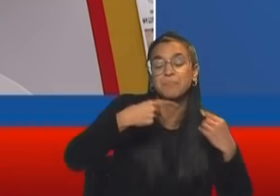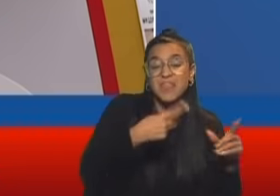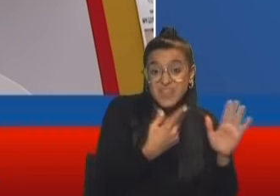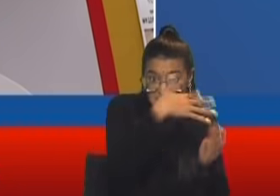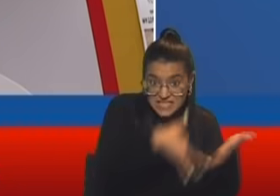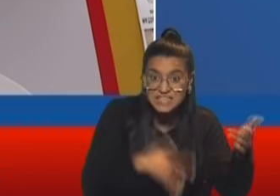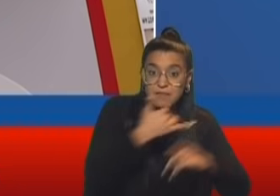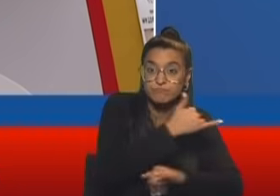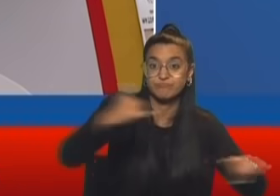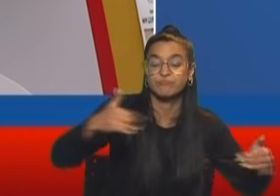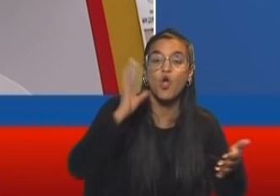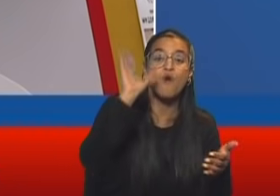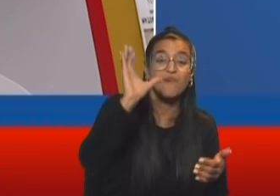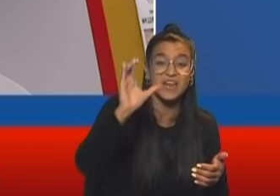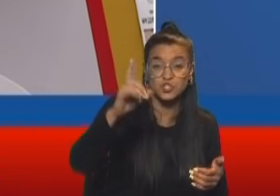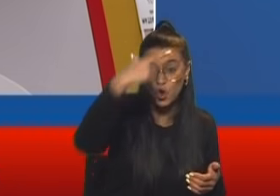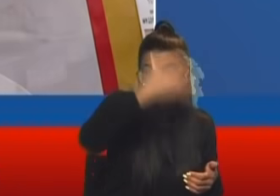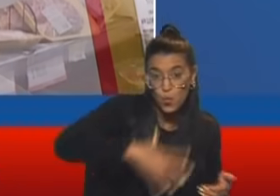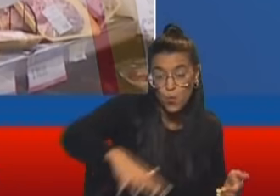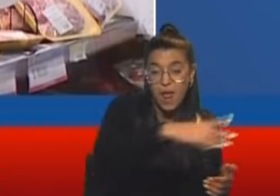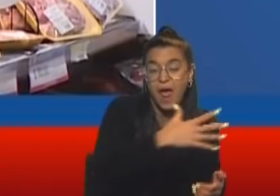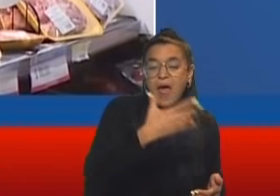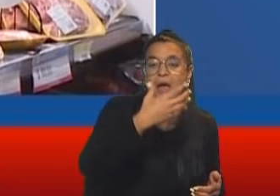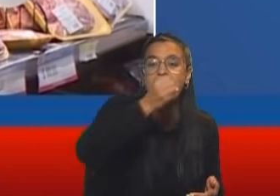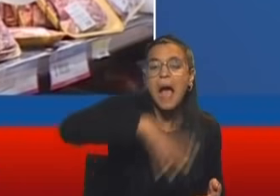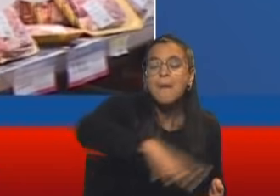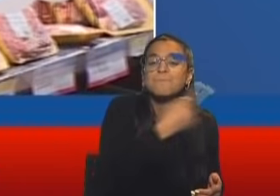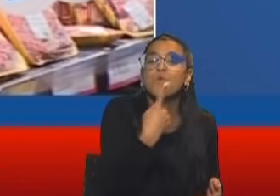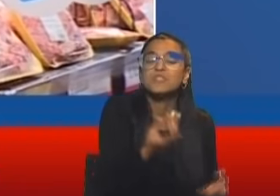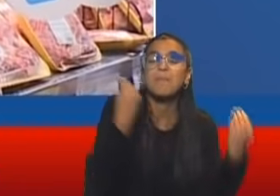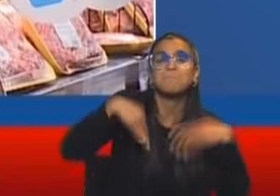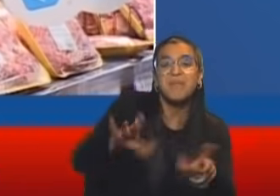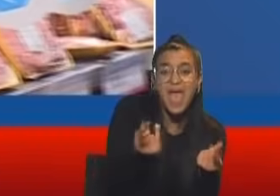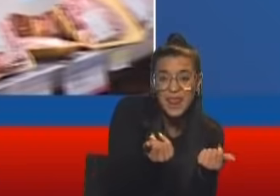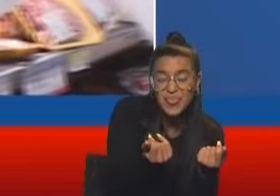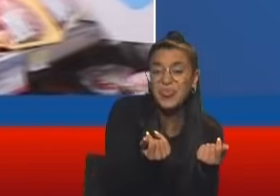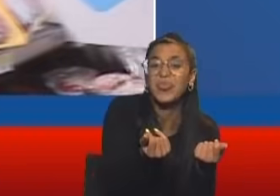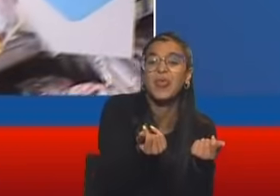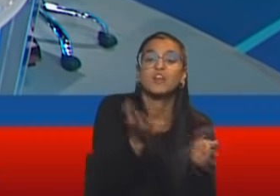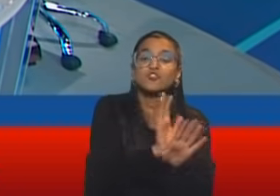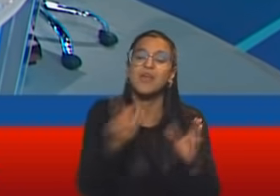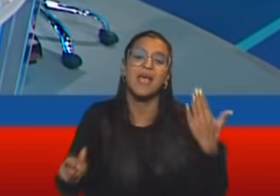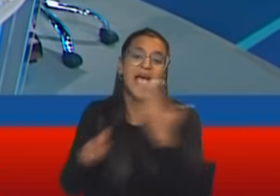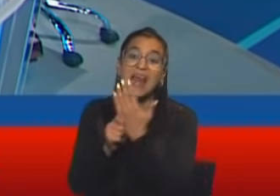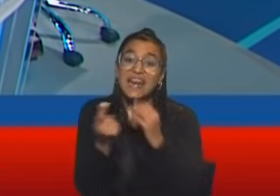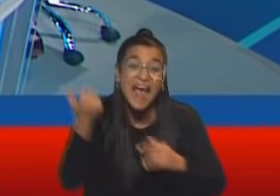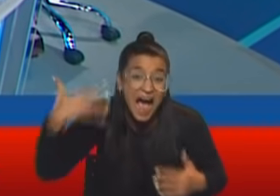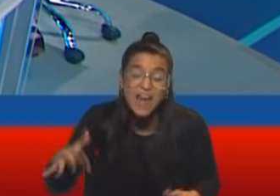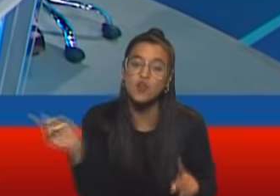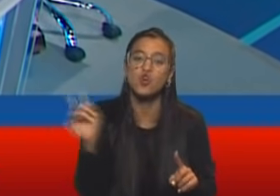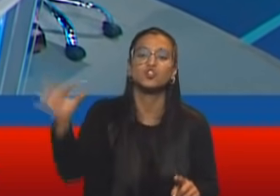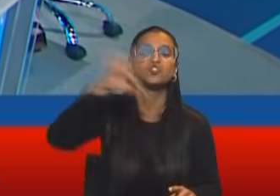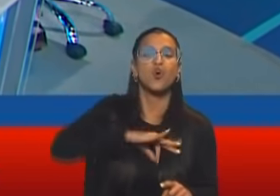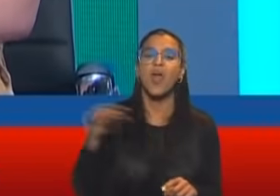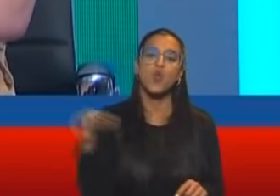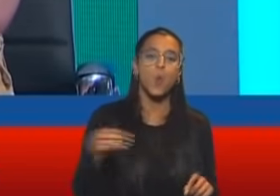dice la Confederación Rural Argentina, dice hay una pérdida de poder adquisitivo que hace que no sea la carne la que está cara, sino que el salario